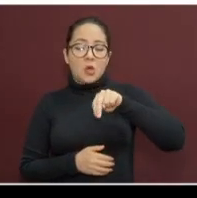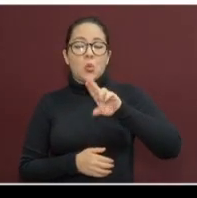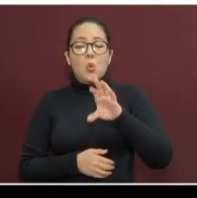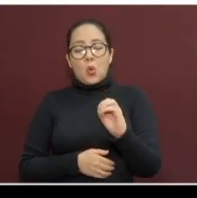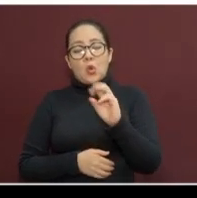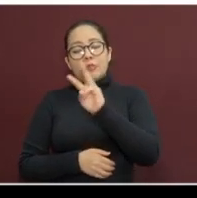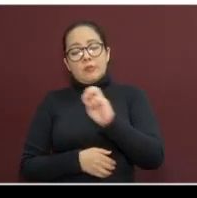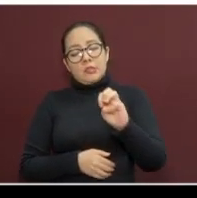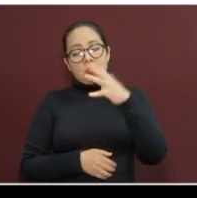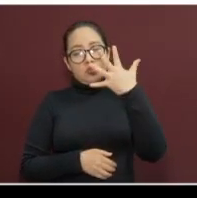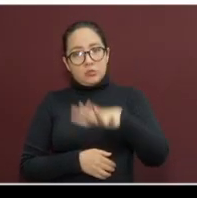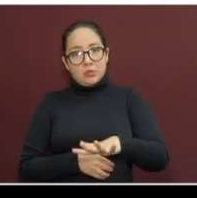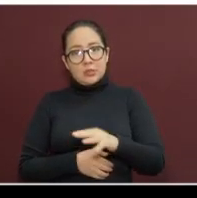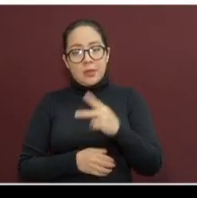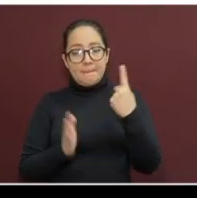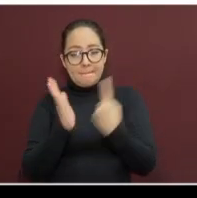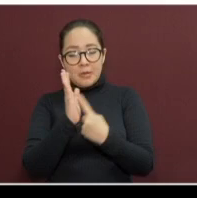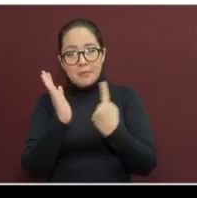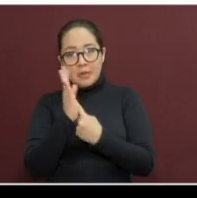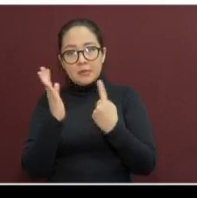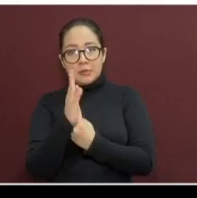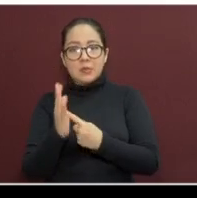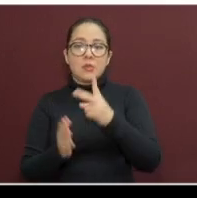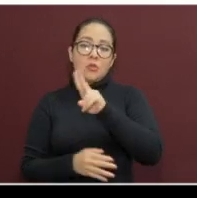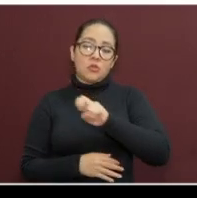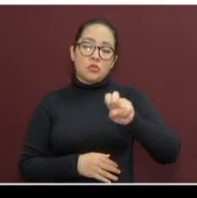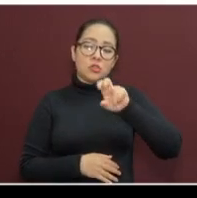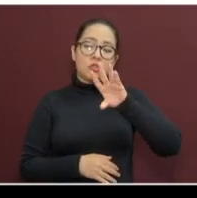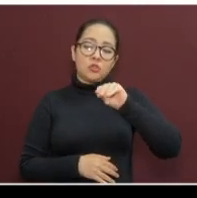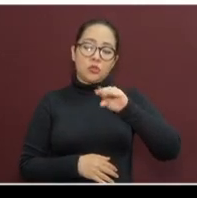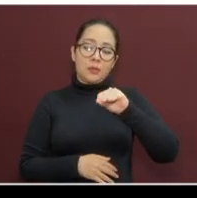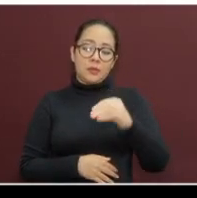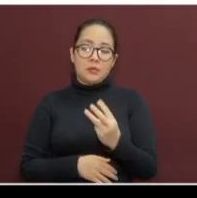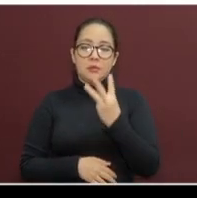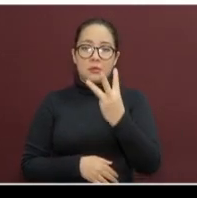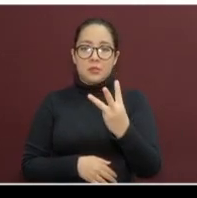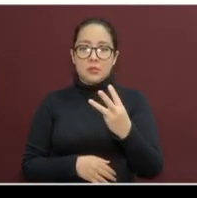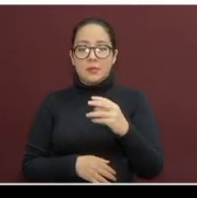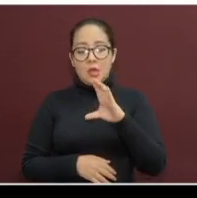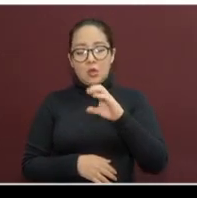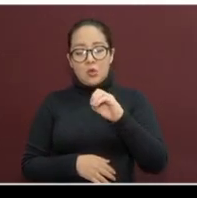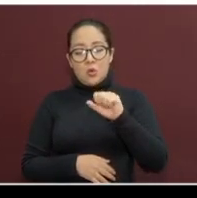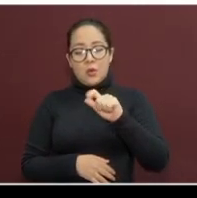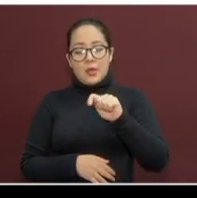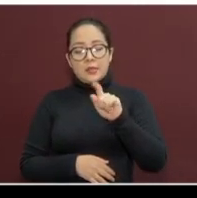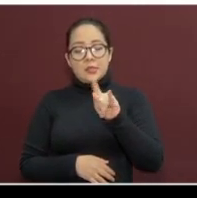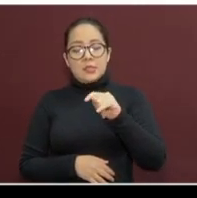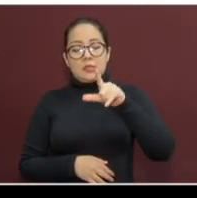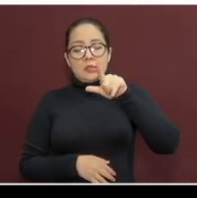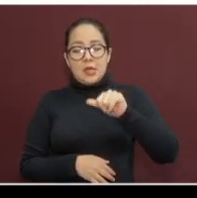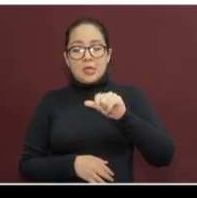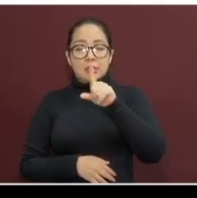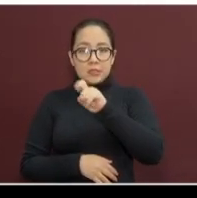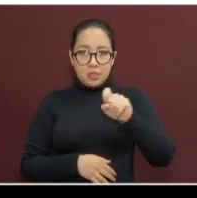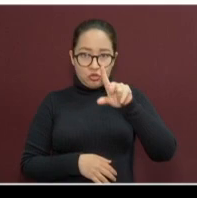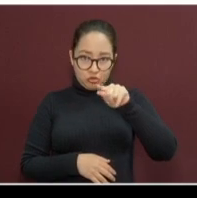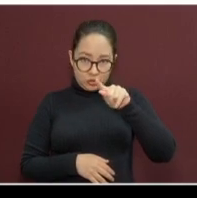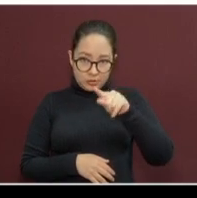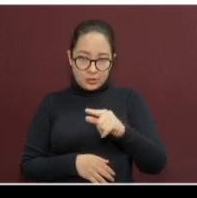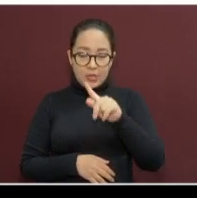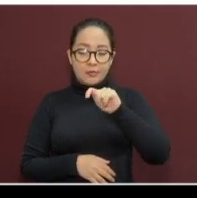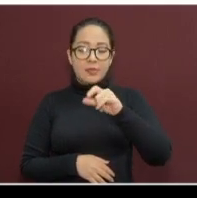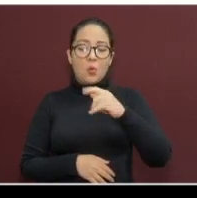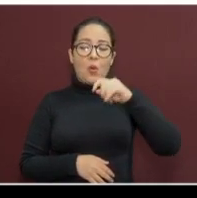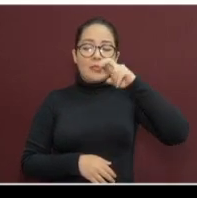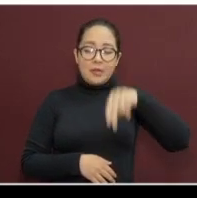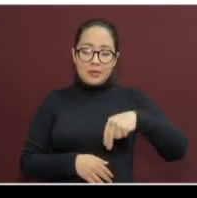310 papantla con 293 45 170 tihuatlán